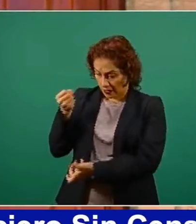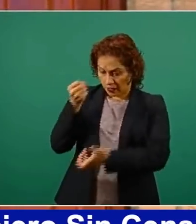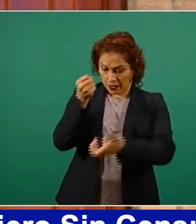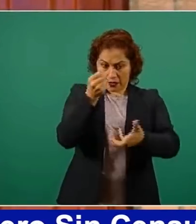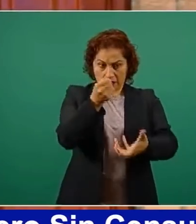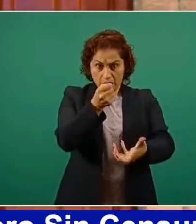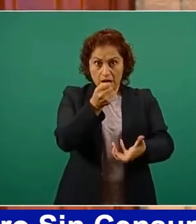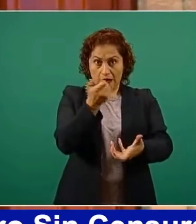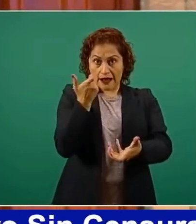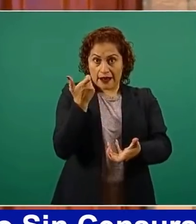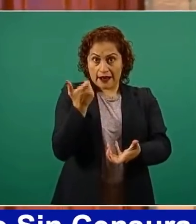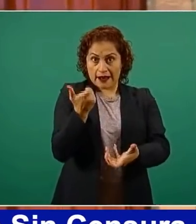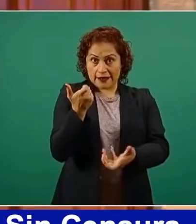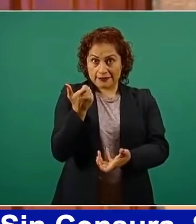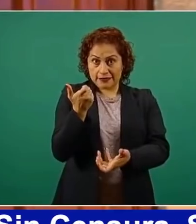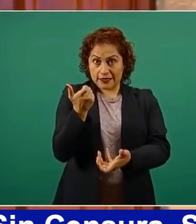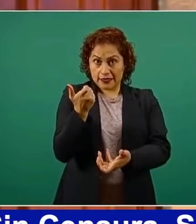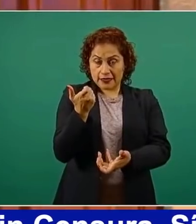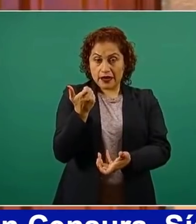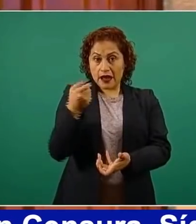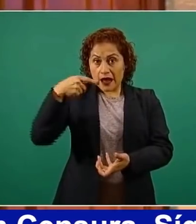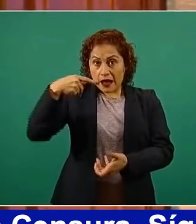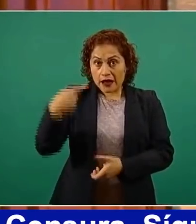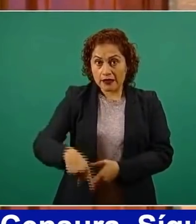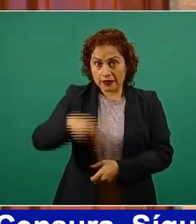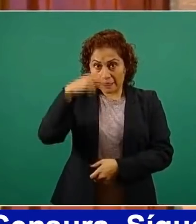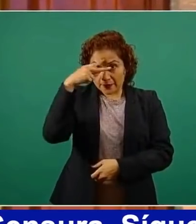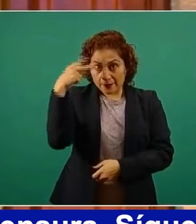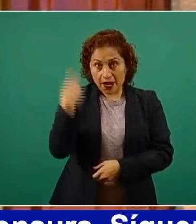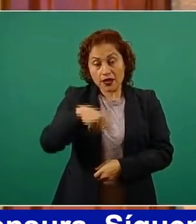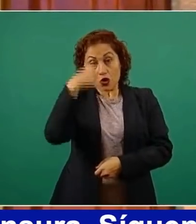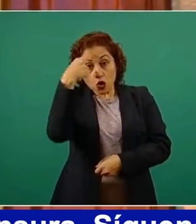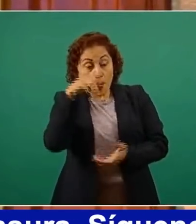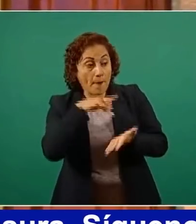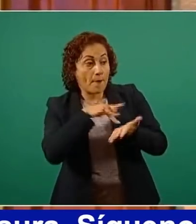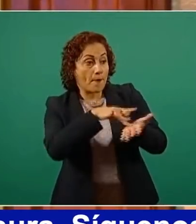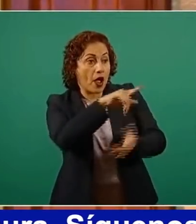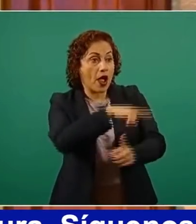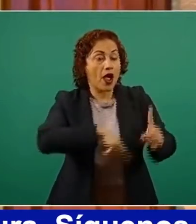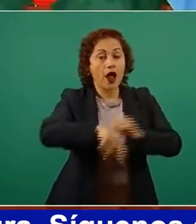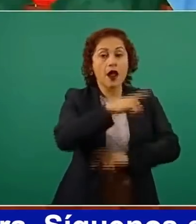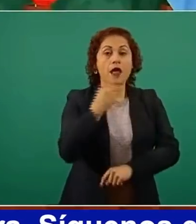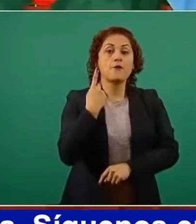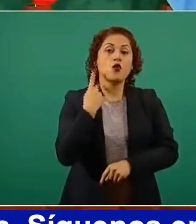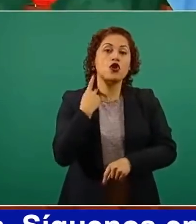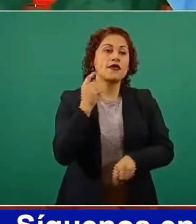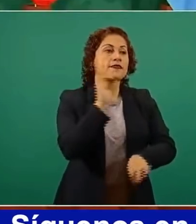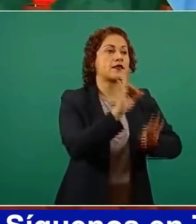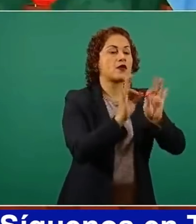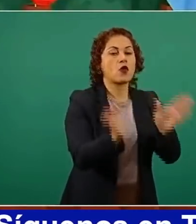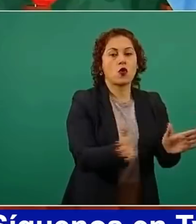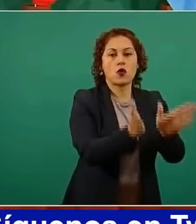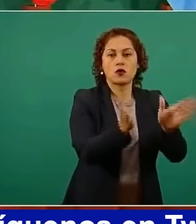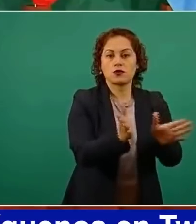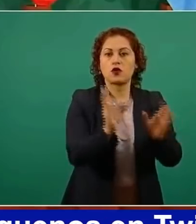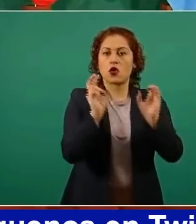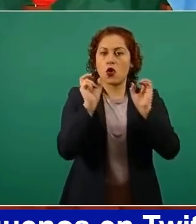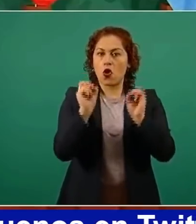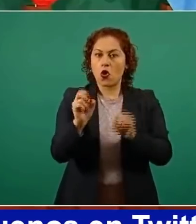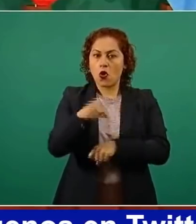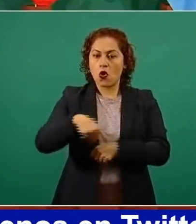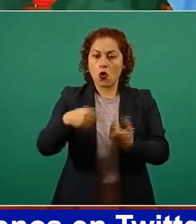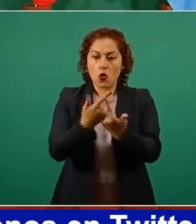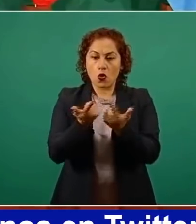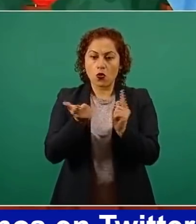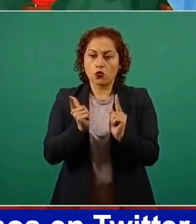fines electorales, a denunciar la entrega de dinero del crimen organizado o de la delincuencia